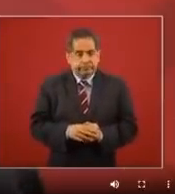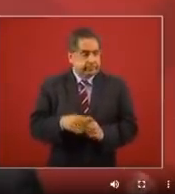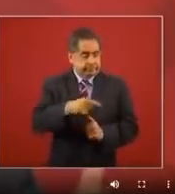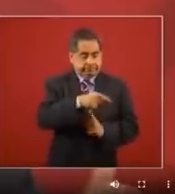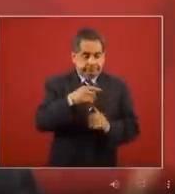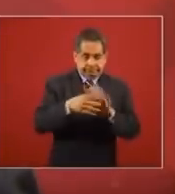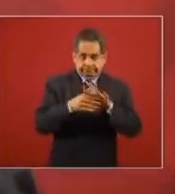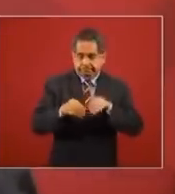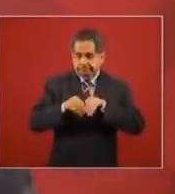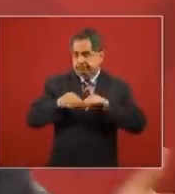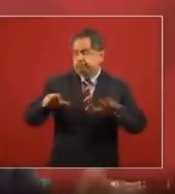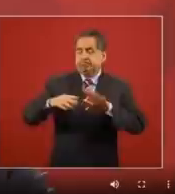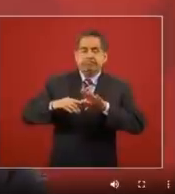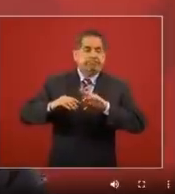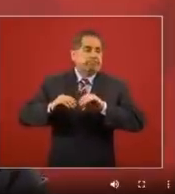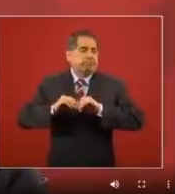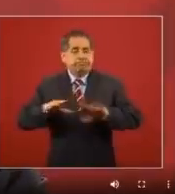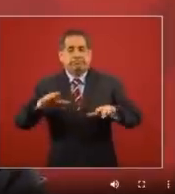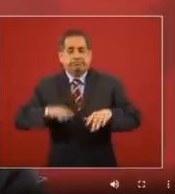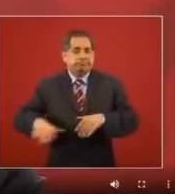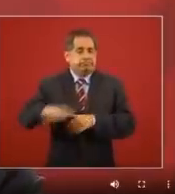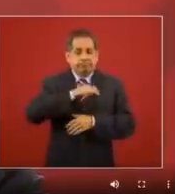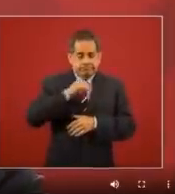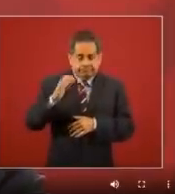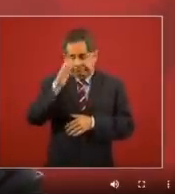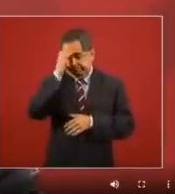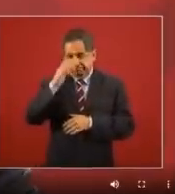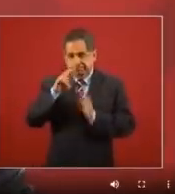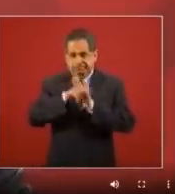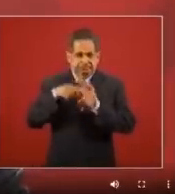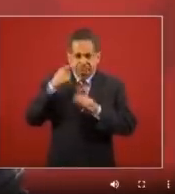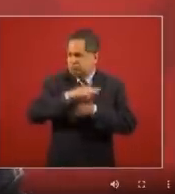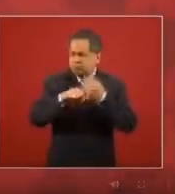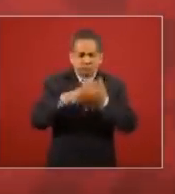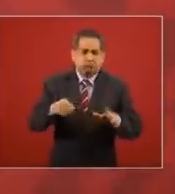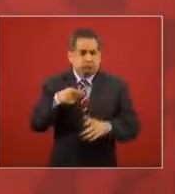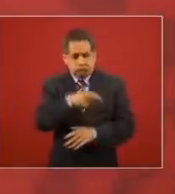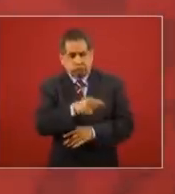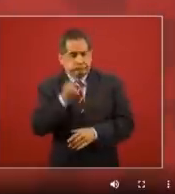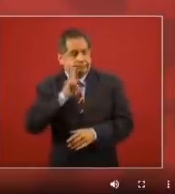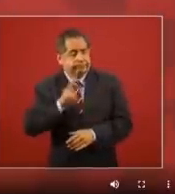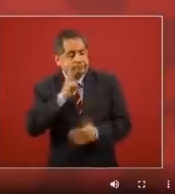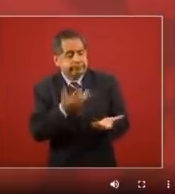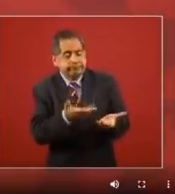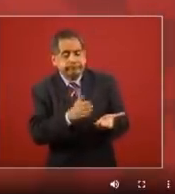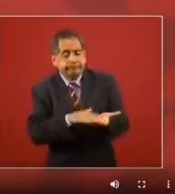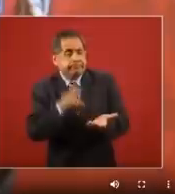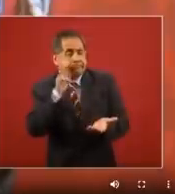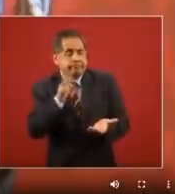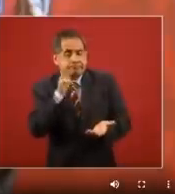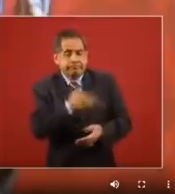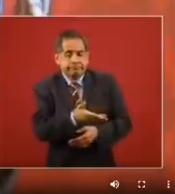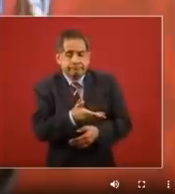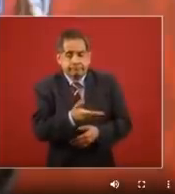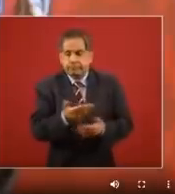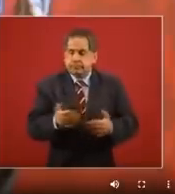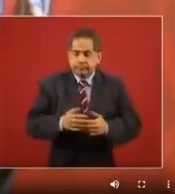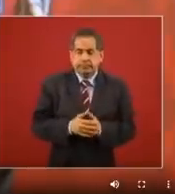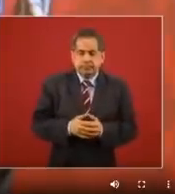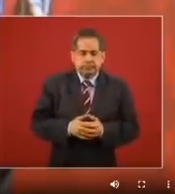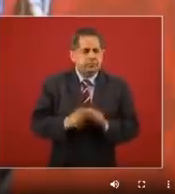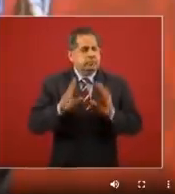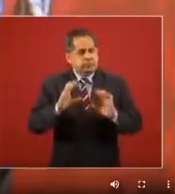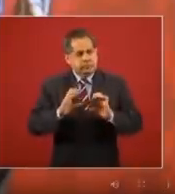dé a conocer el vídeo toda la información que hay que cuidar el debido